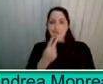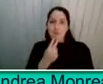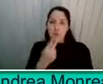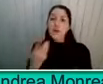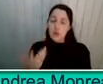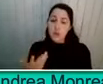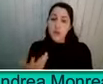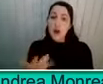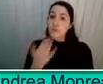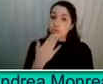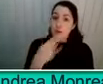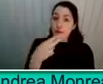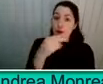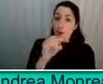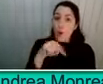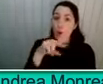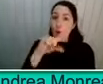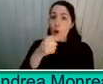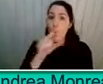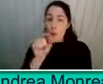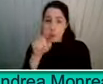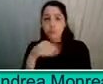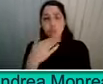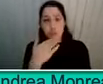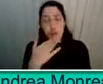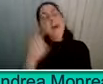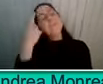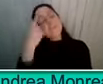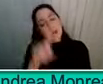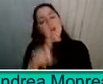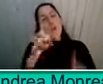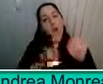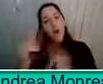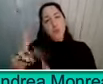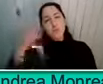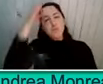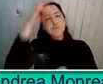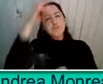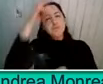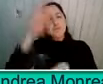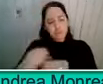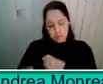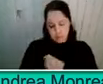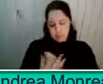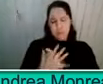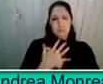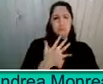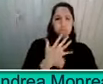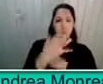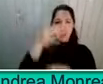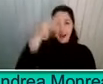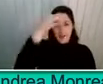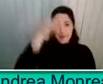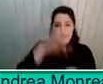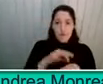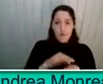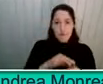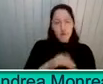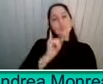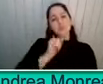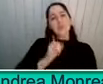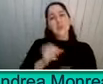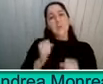pero aquellos patógenos que generen enfermedades en humanos, en animales, se pueden detectar con esta